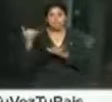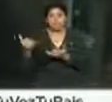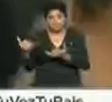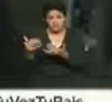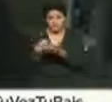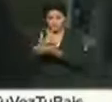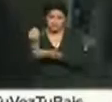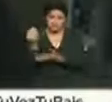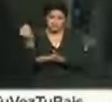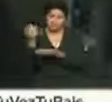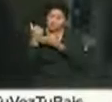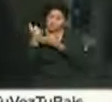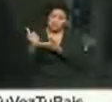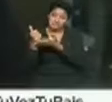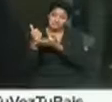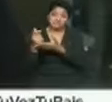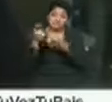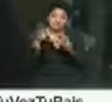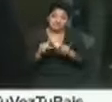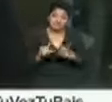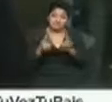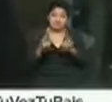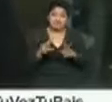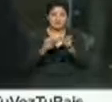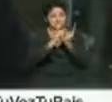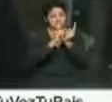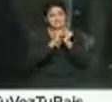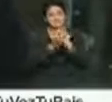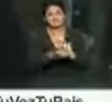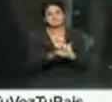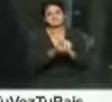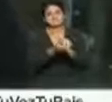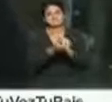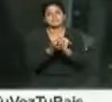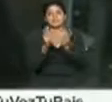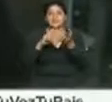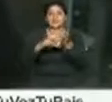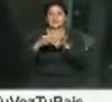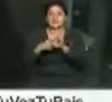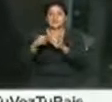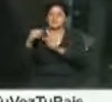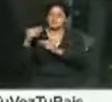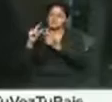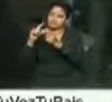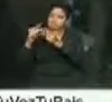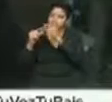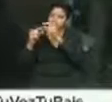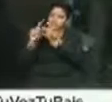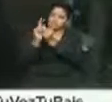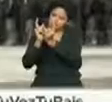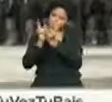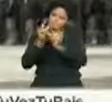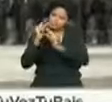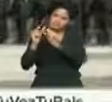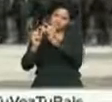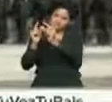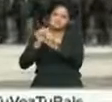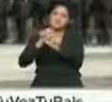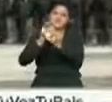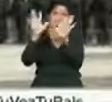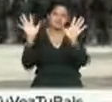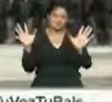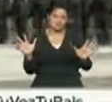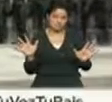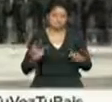nuevos. Y finalmente estamos haciendo cambios, reformas para hacer un proceso de transición justo, pero sobre todo claro. Con